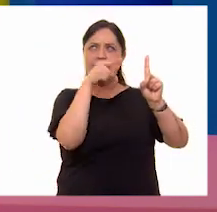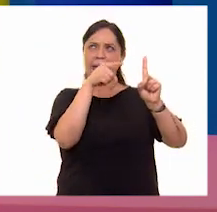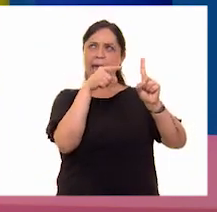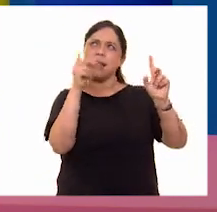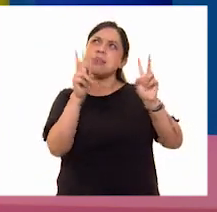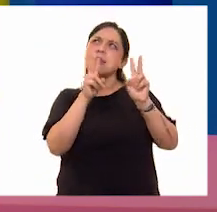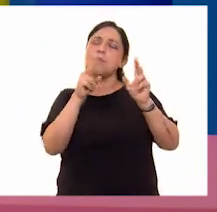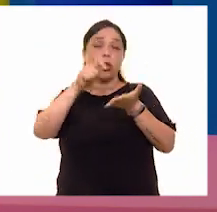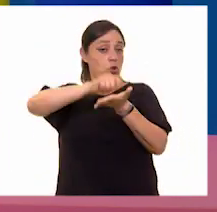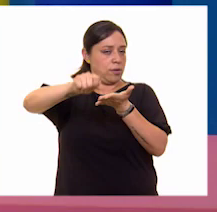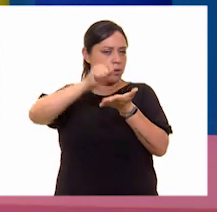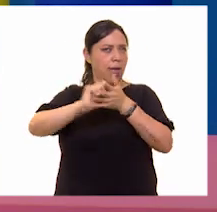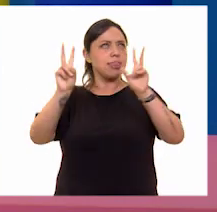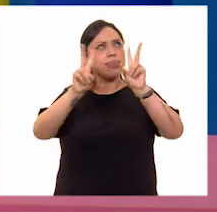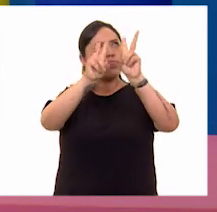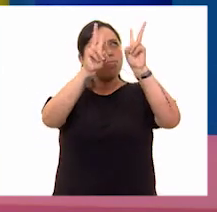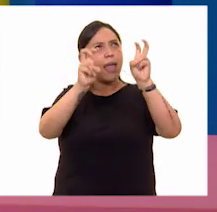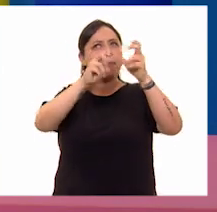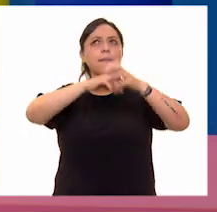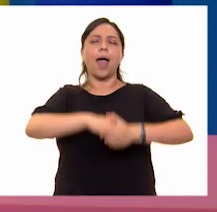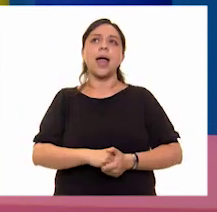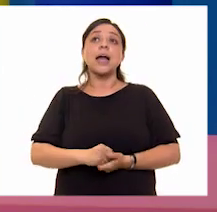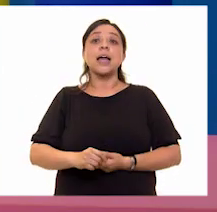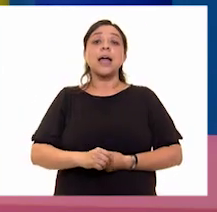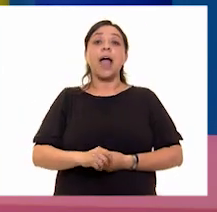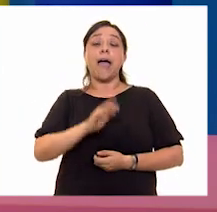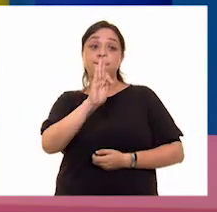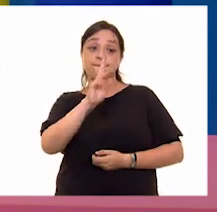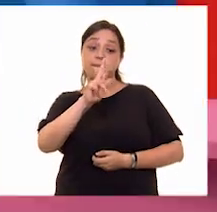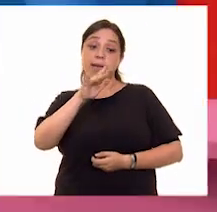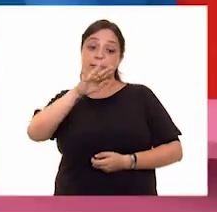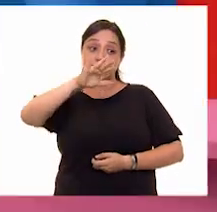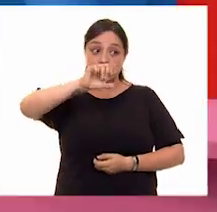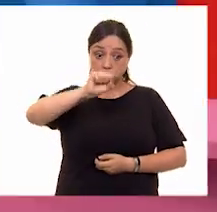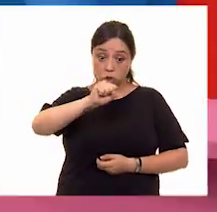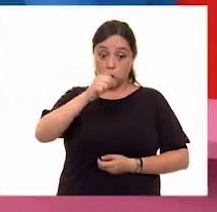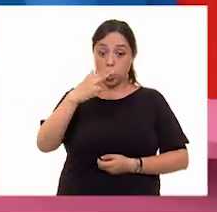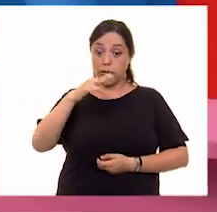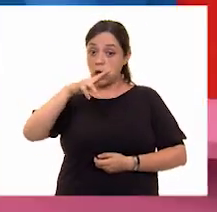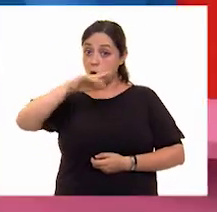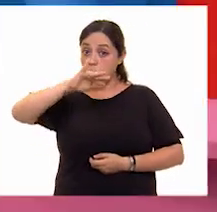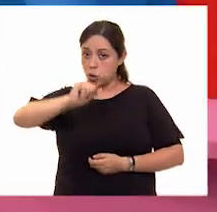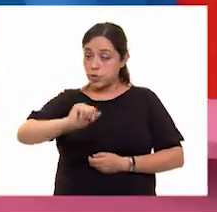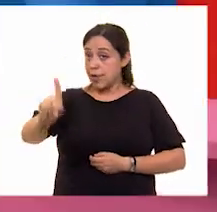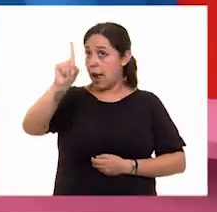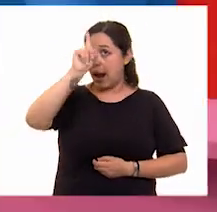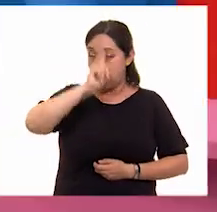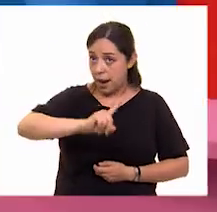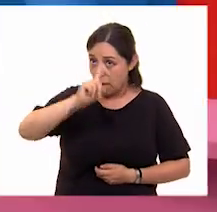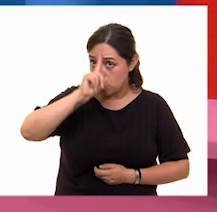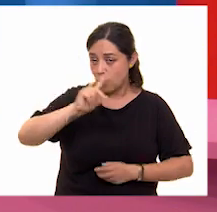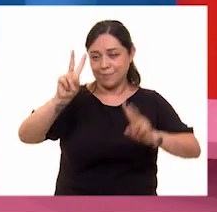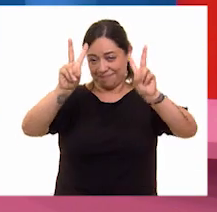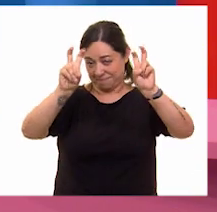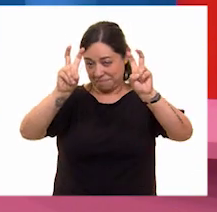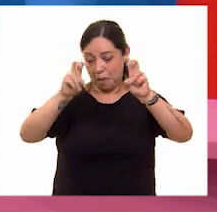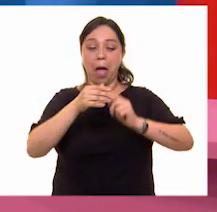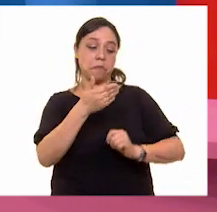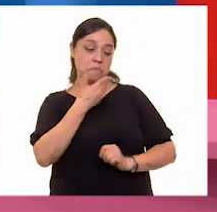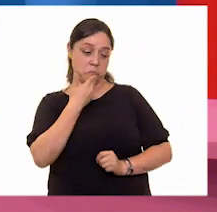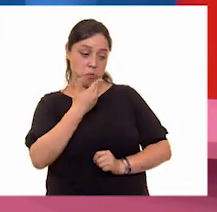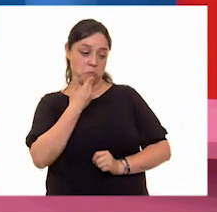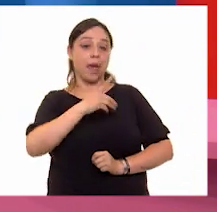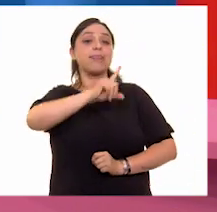llamar Recomendación de Francisco Hinojosa. Ah, muy bien, Raulito. Y en la introducción vamos a